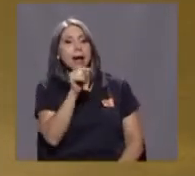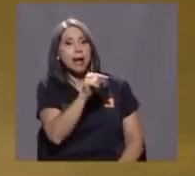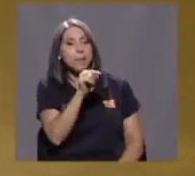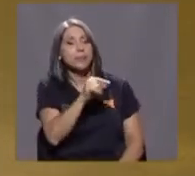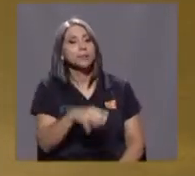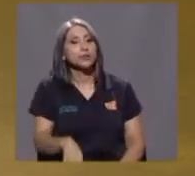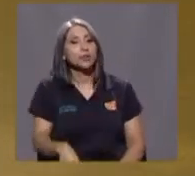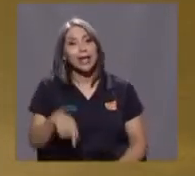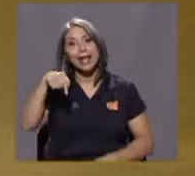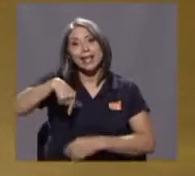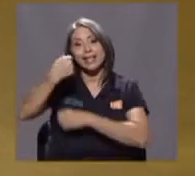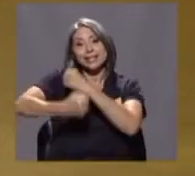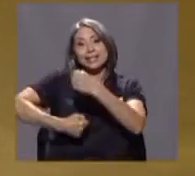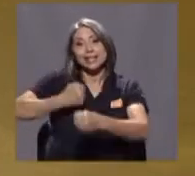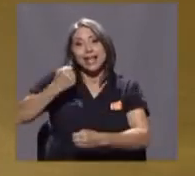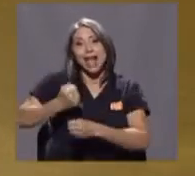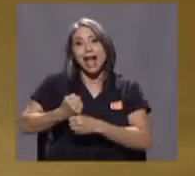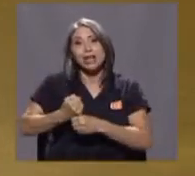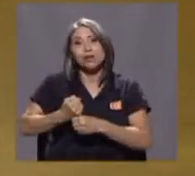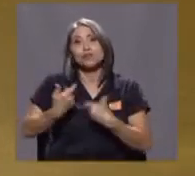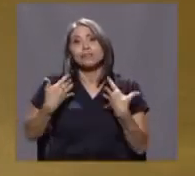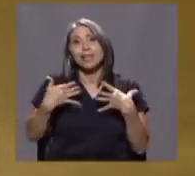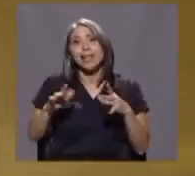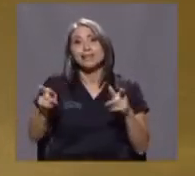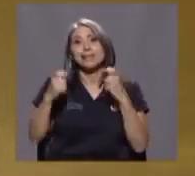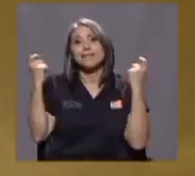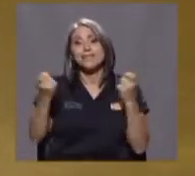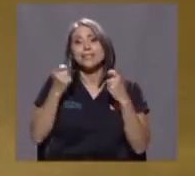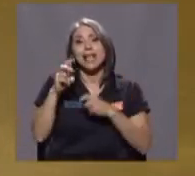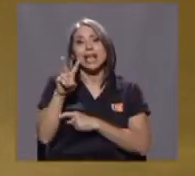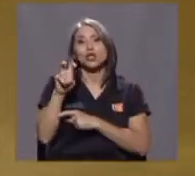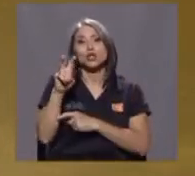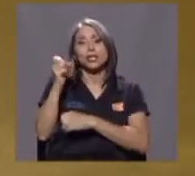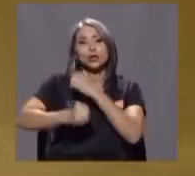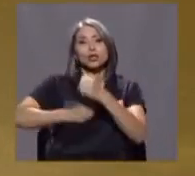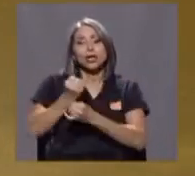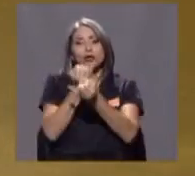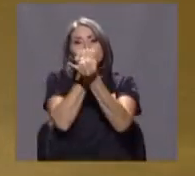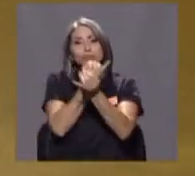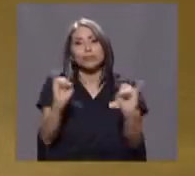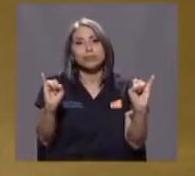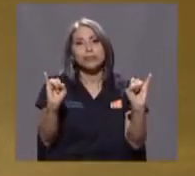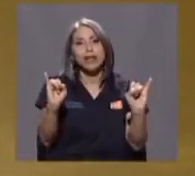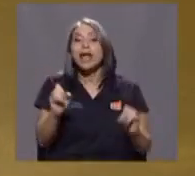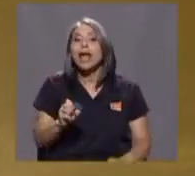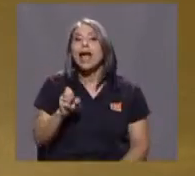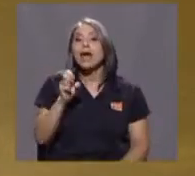en este año del Bicentenario y del año 21 de Economía y Sociedad,